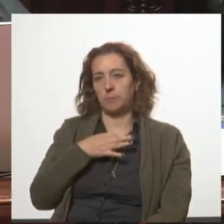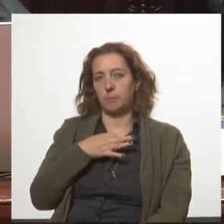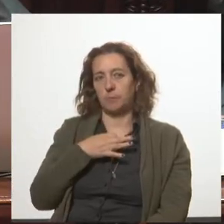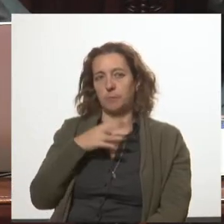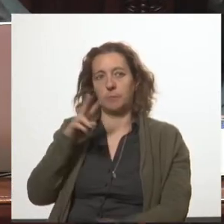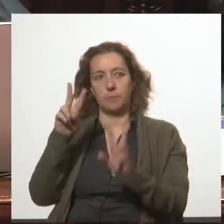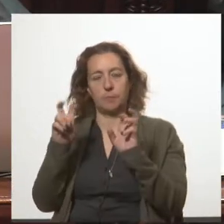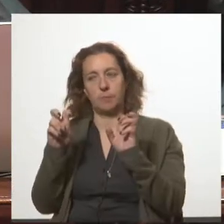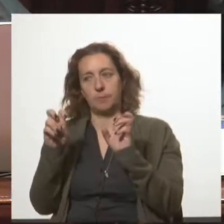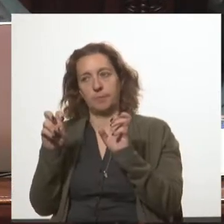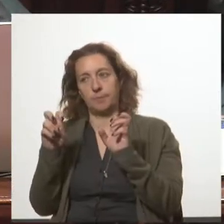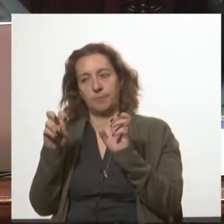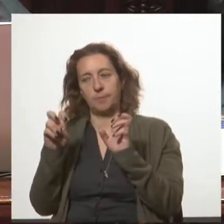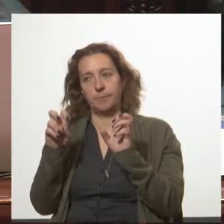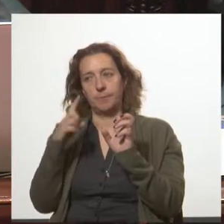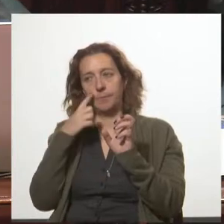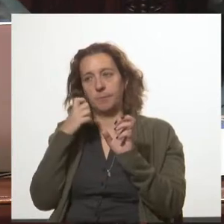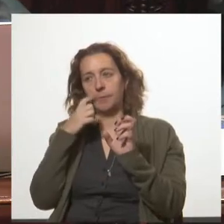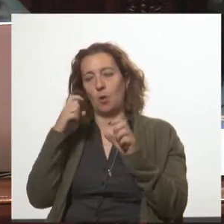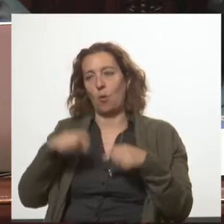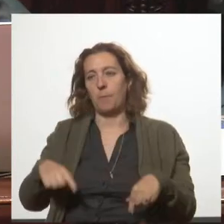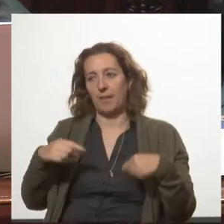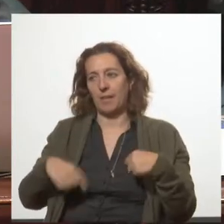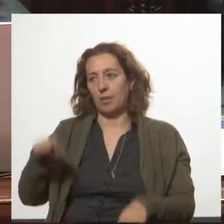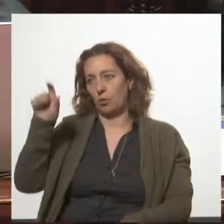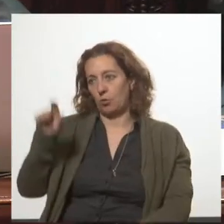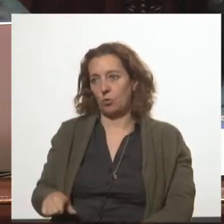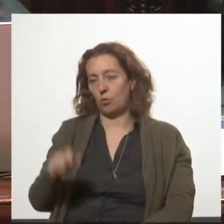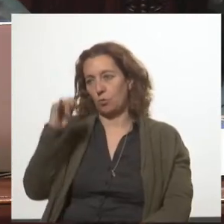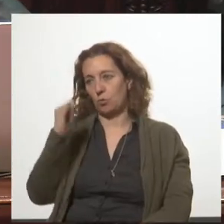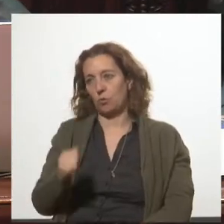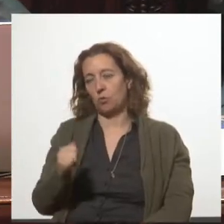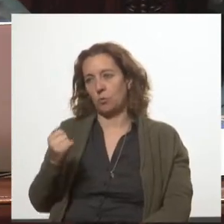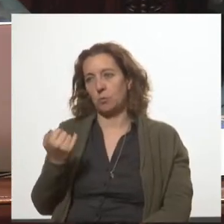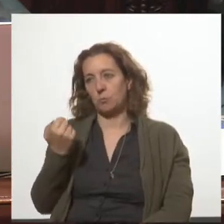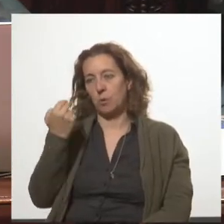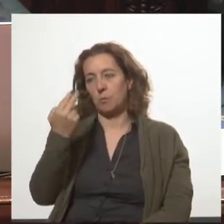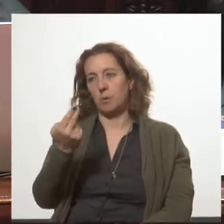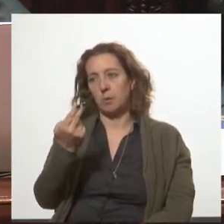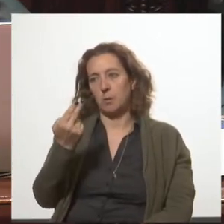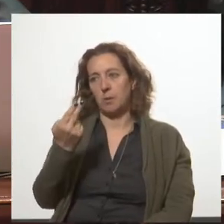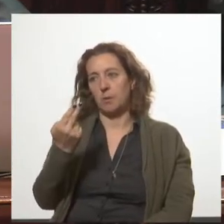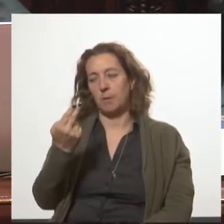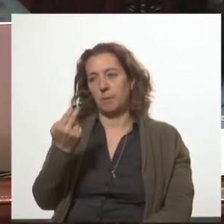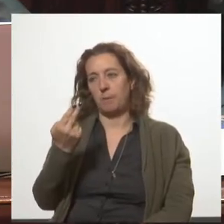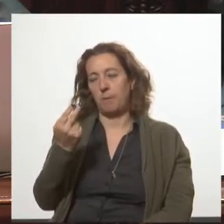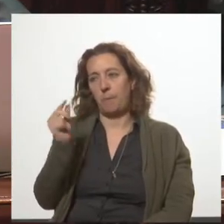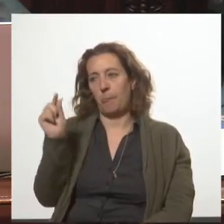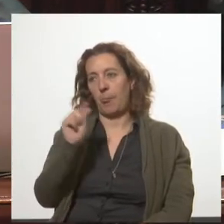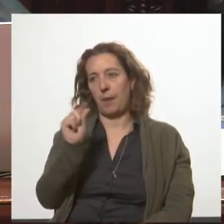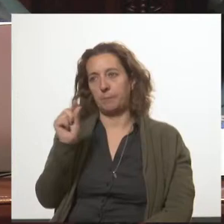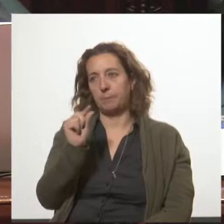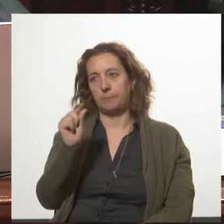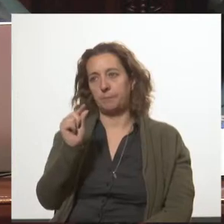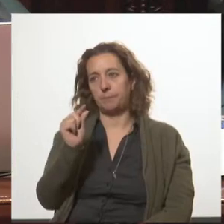tema señor señor ministro sí sí me si me permiten una pequeña